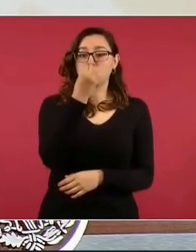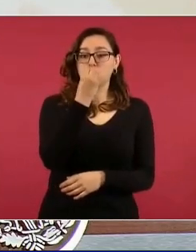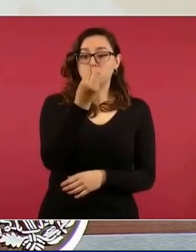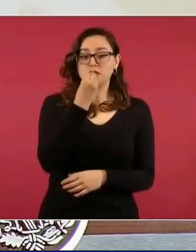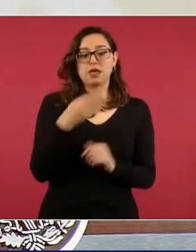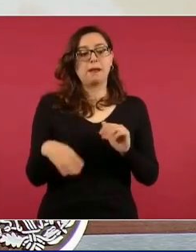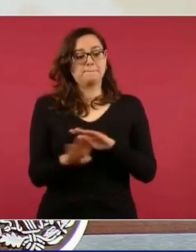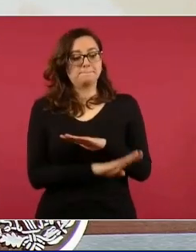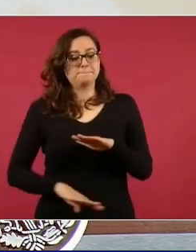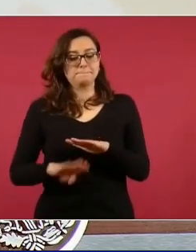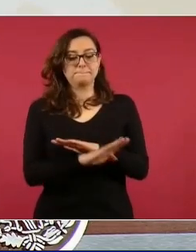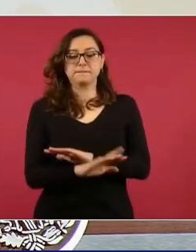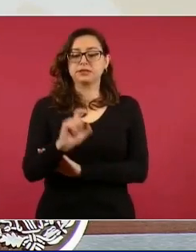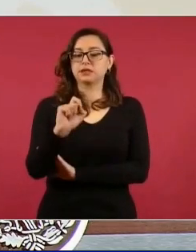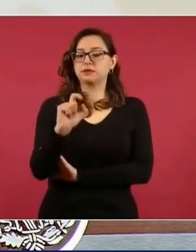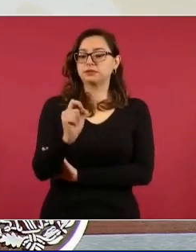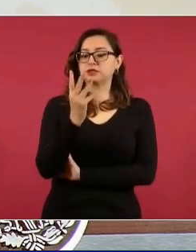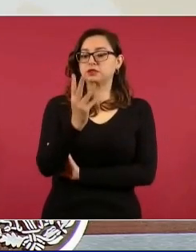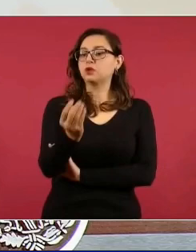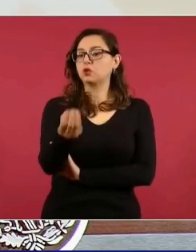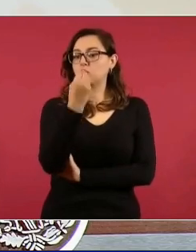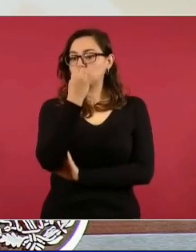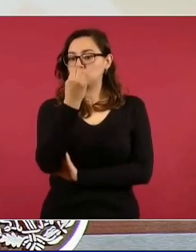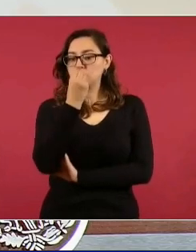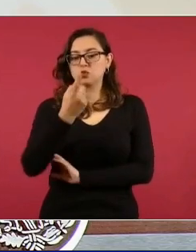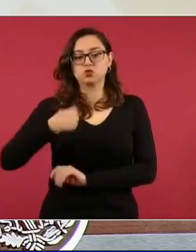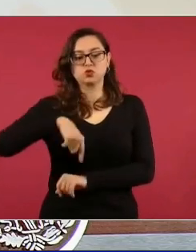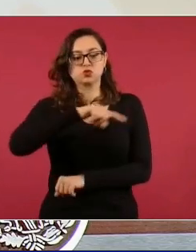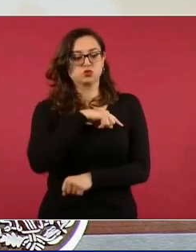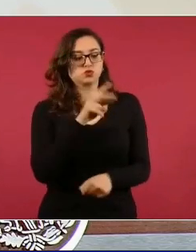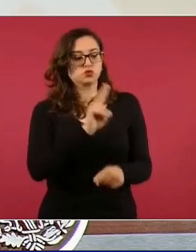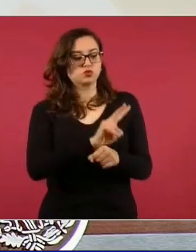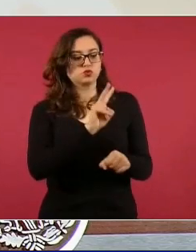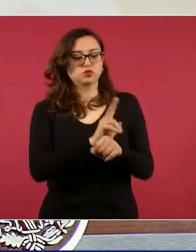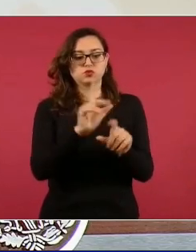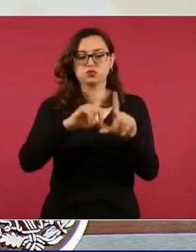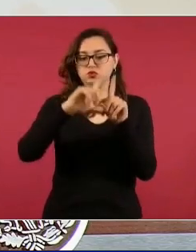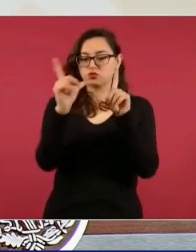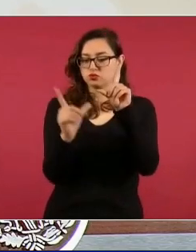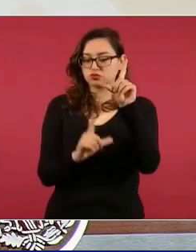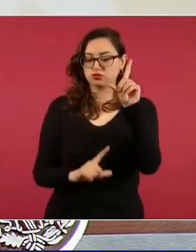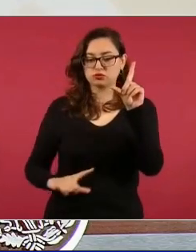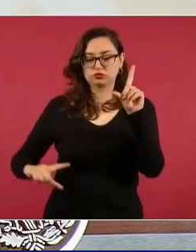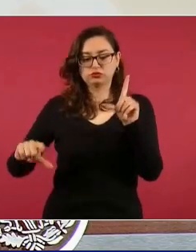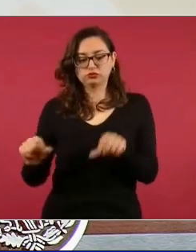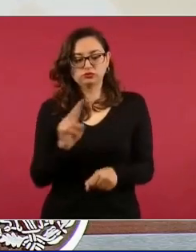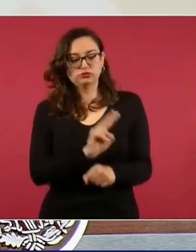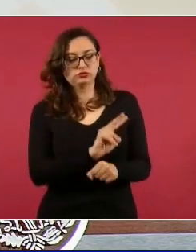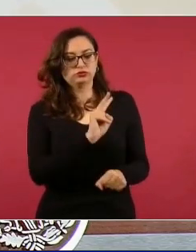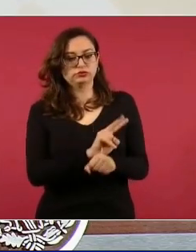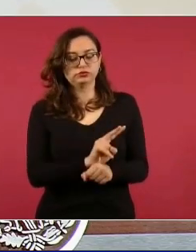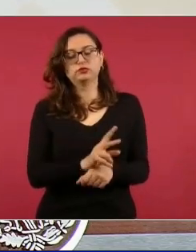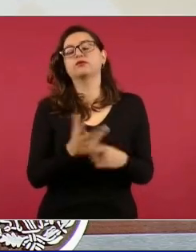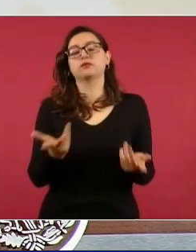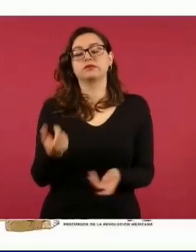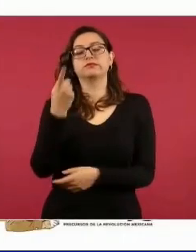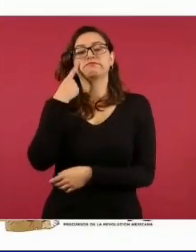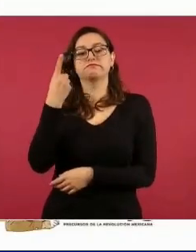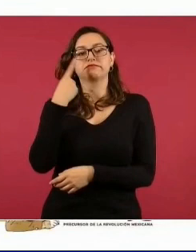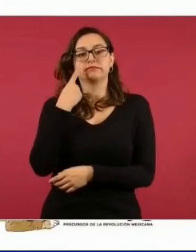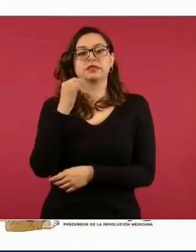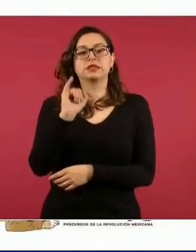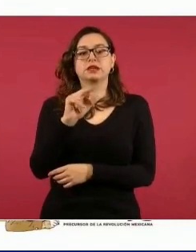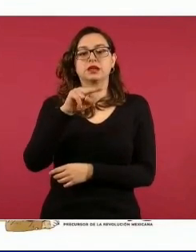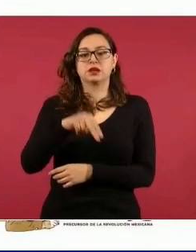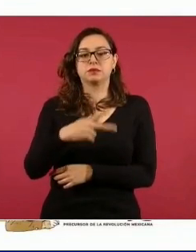esta canasta básica que monitoreamos en todo el país, y tenemos que el índice nacional de precios al